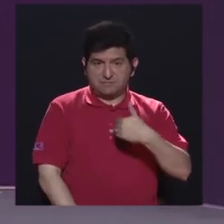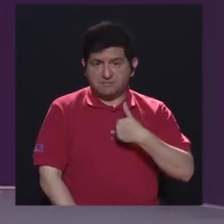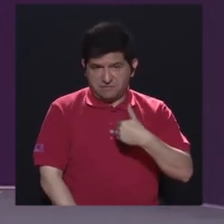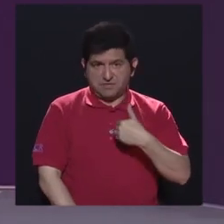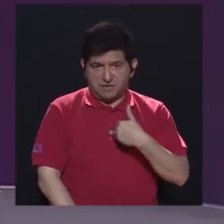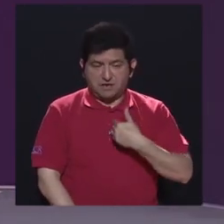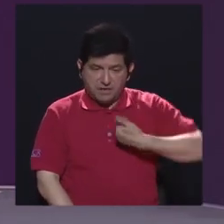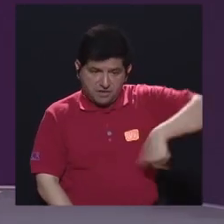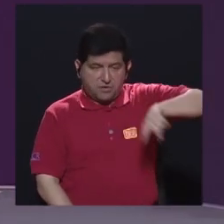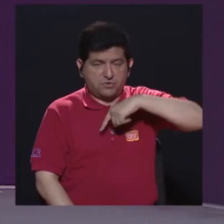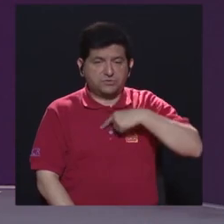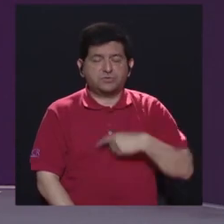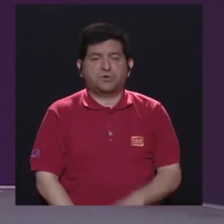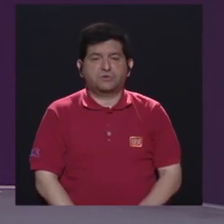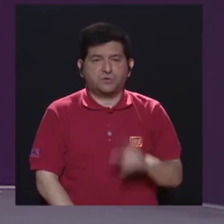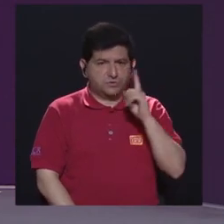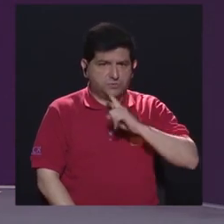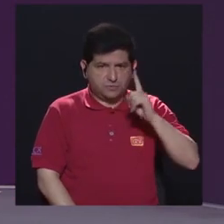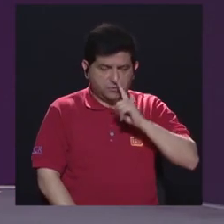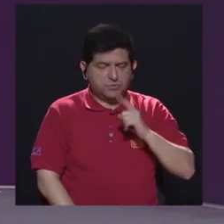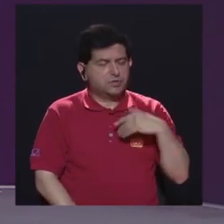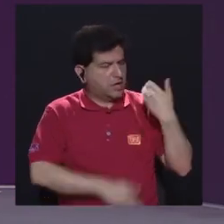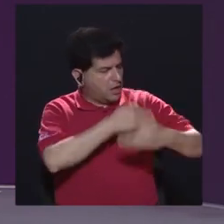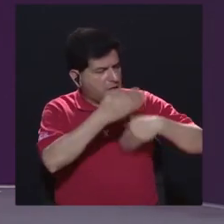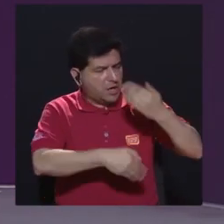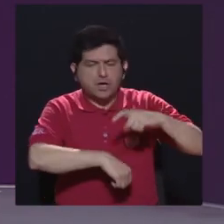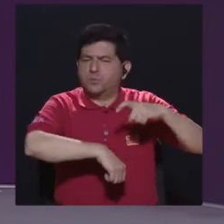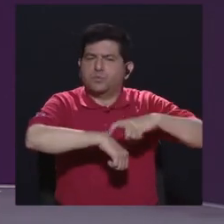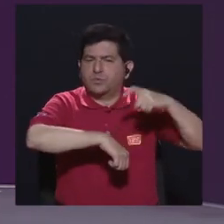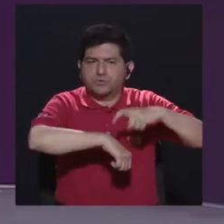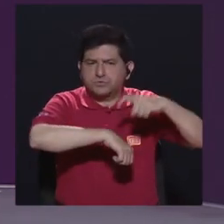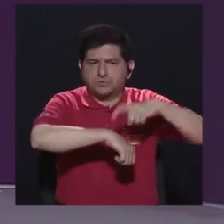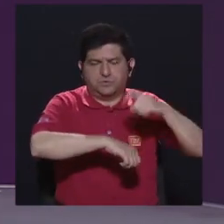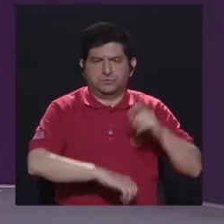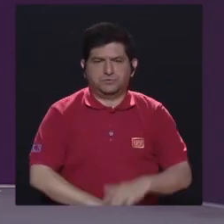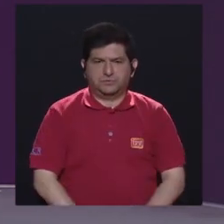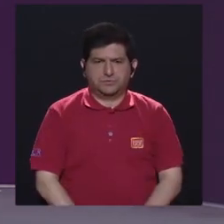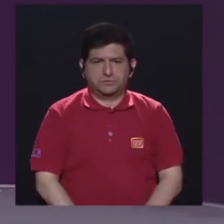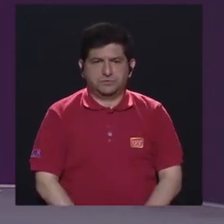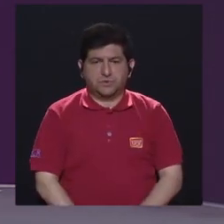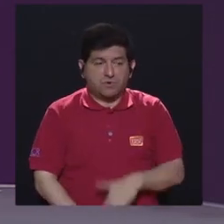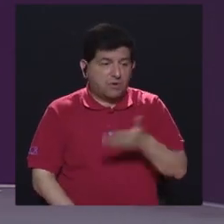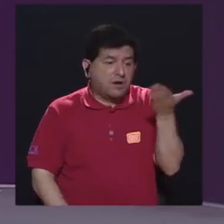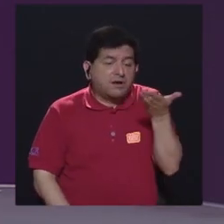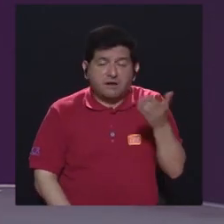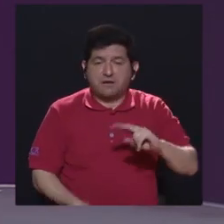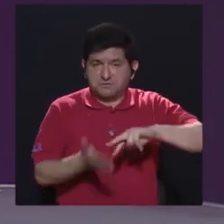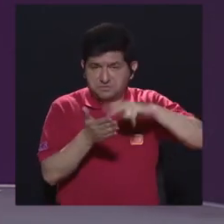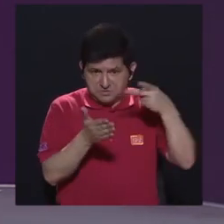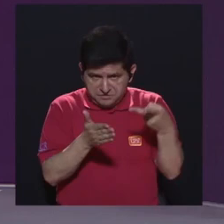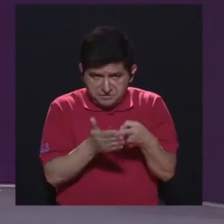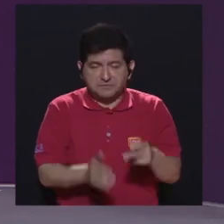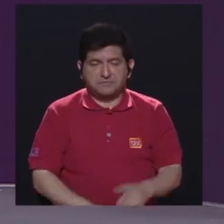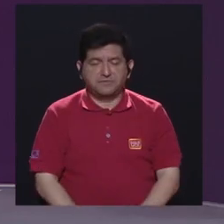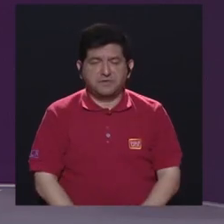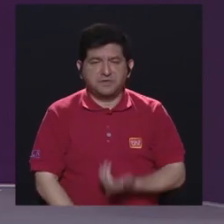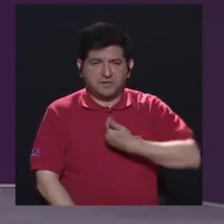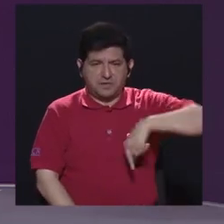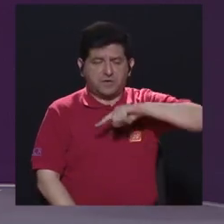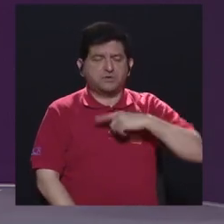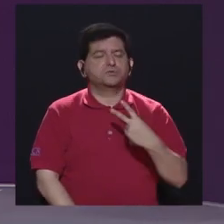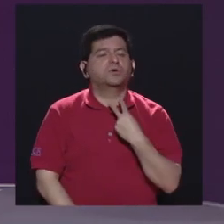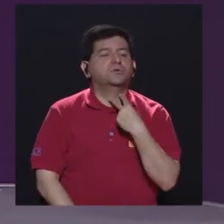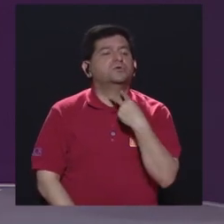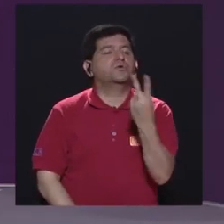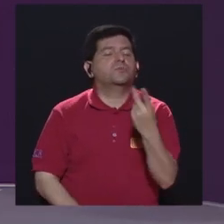o que hemos obtenido algunas prostitutas a través del tiempo, en términos de poder tener una voz